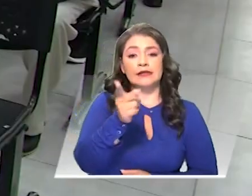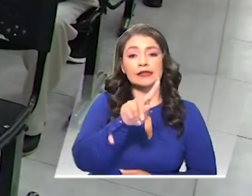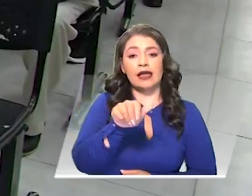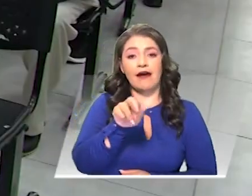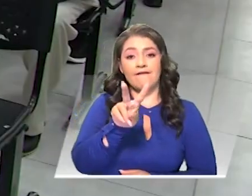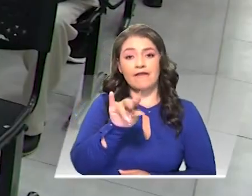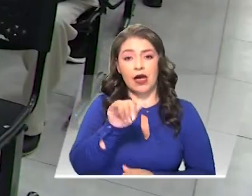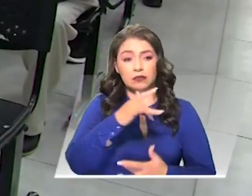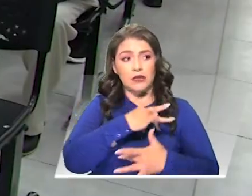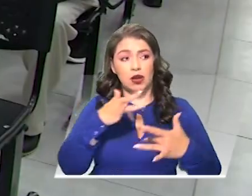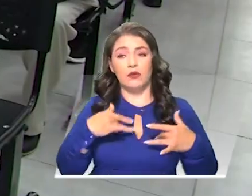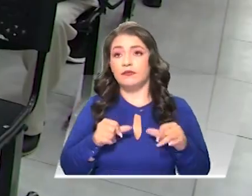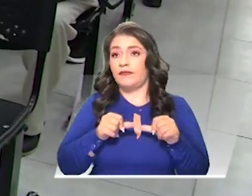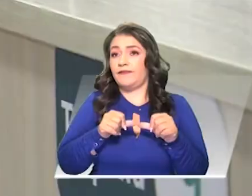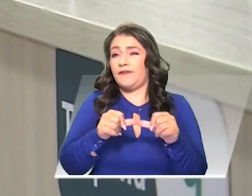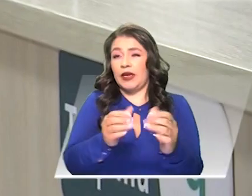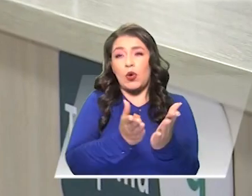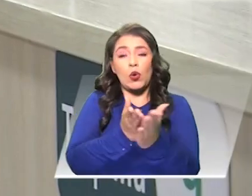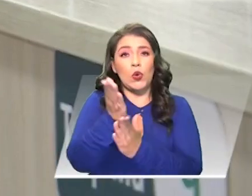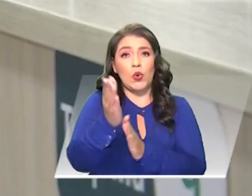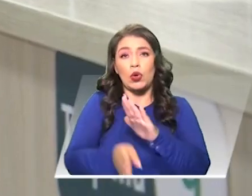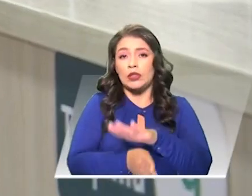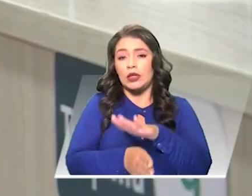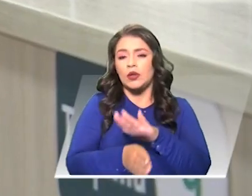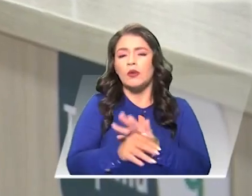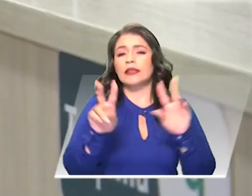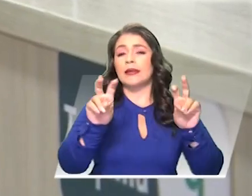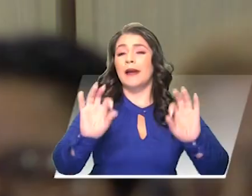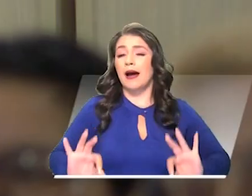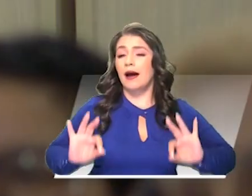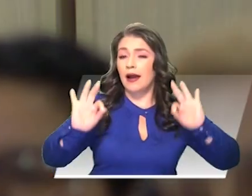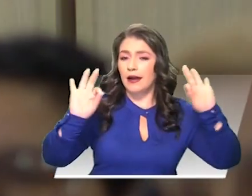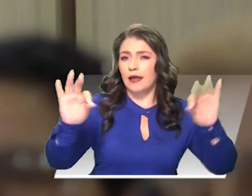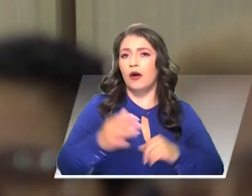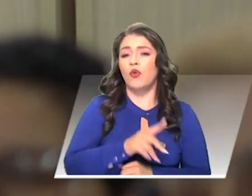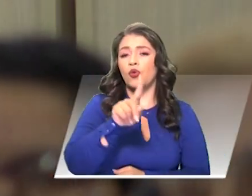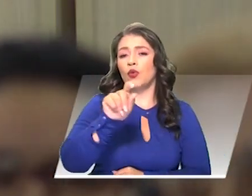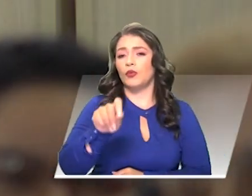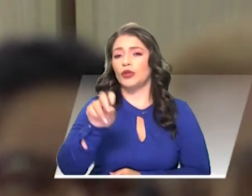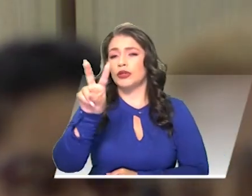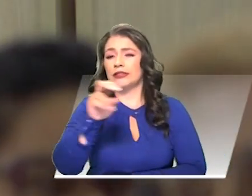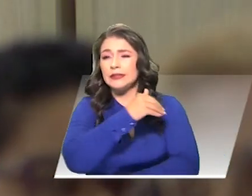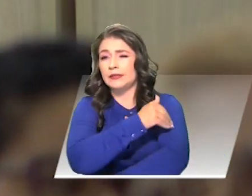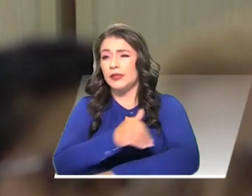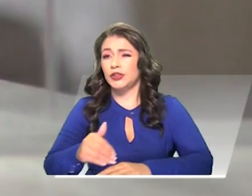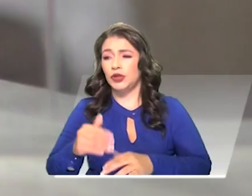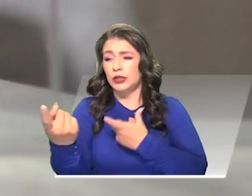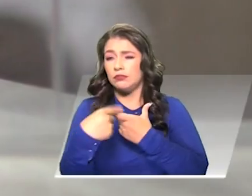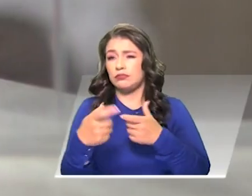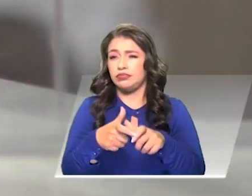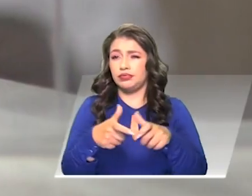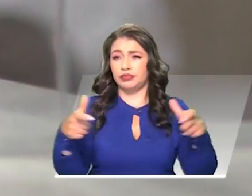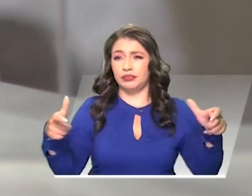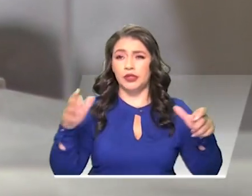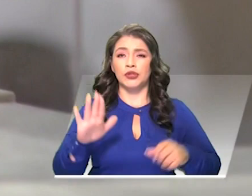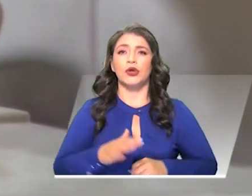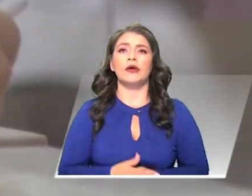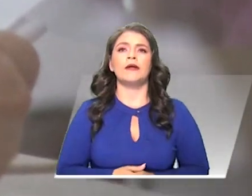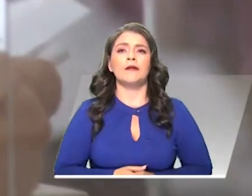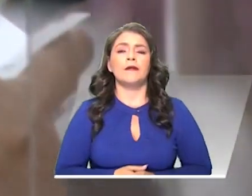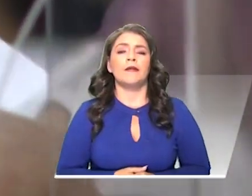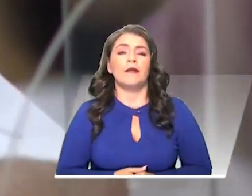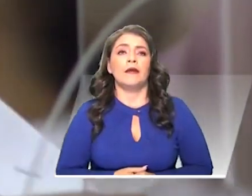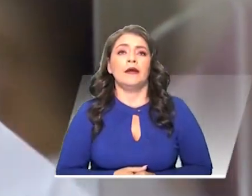atención en salud de los más de 1.7 millones de afiliados concentrados en el departamento de Antioquia. La Supersalud destacó